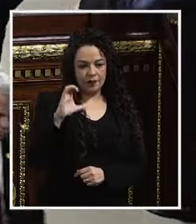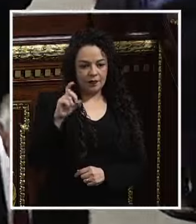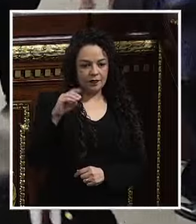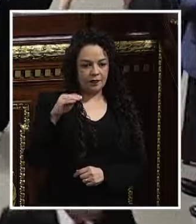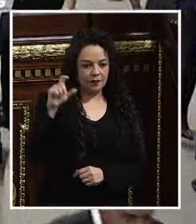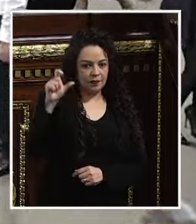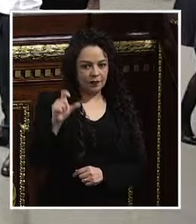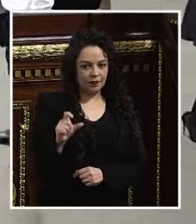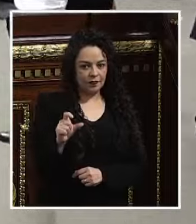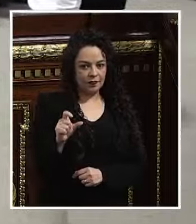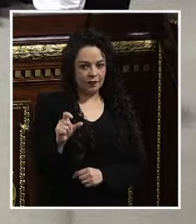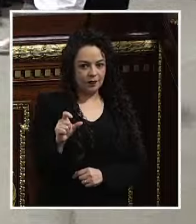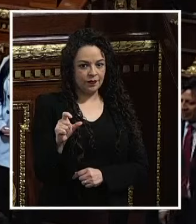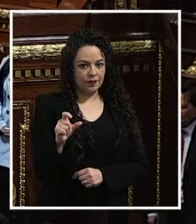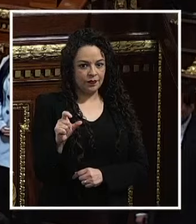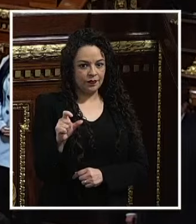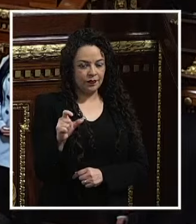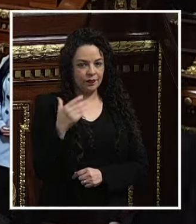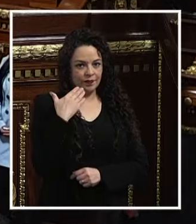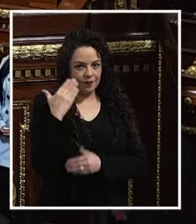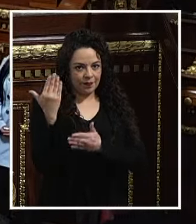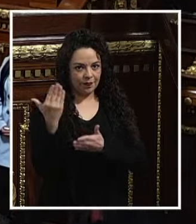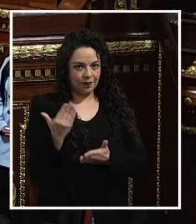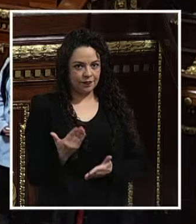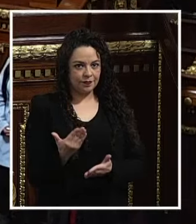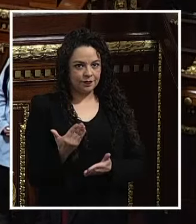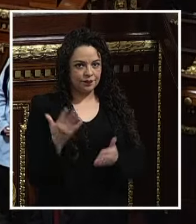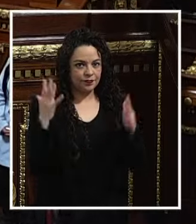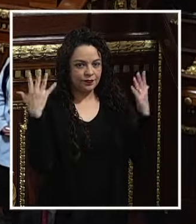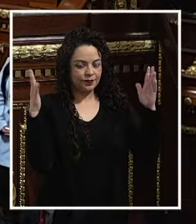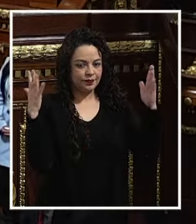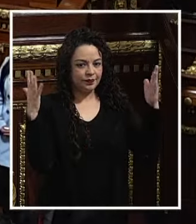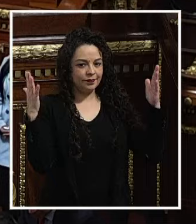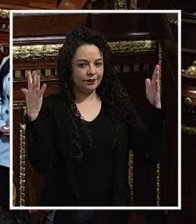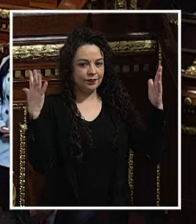la Ciudad de México. Bienvenido, presidente.